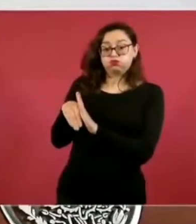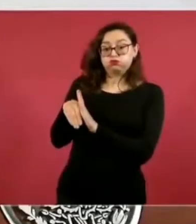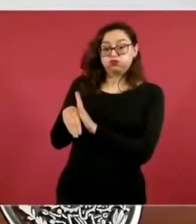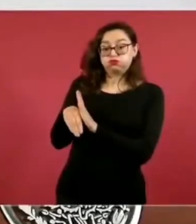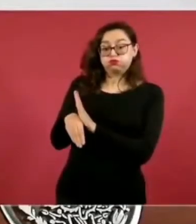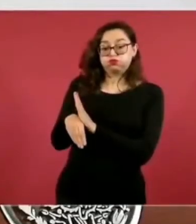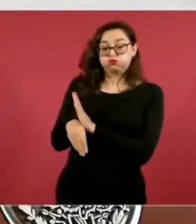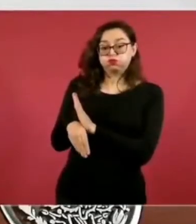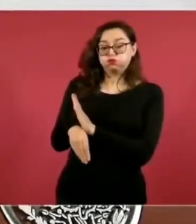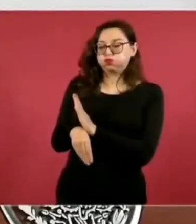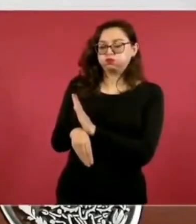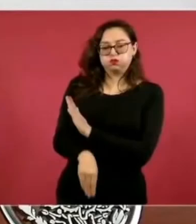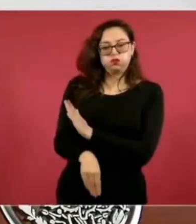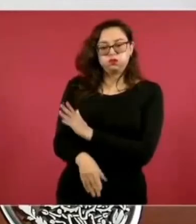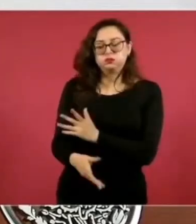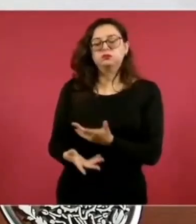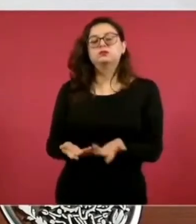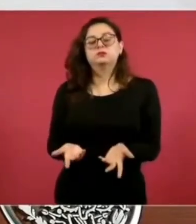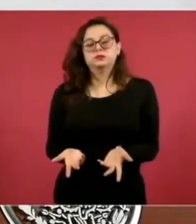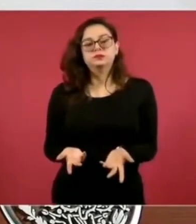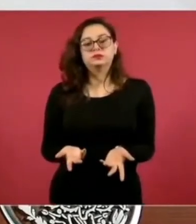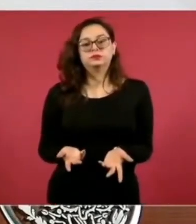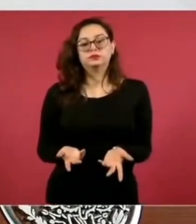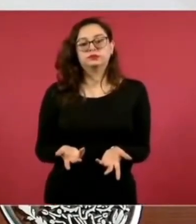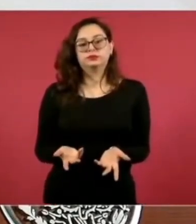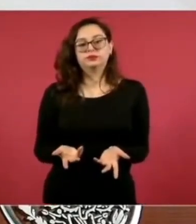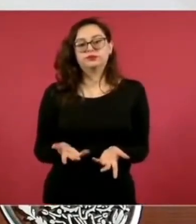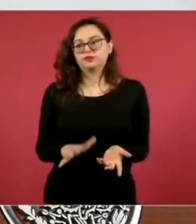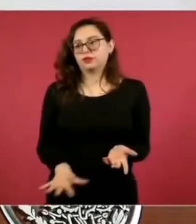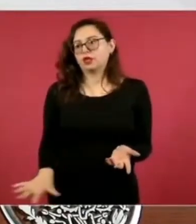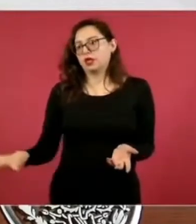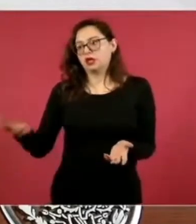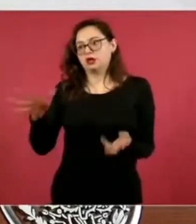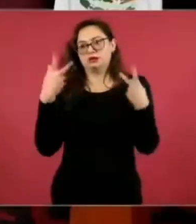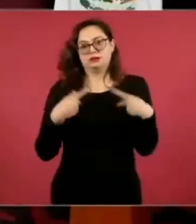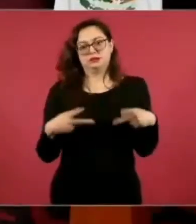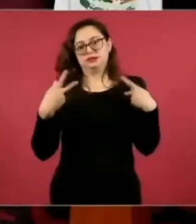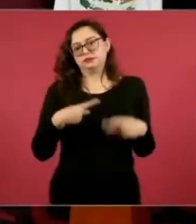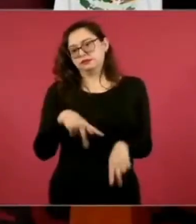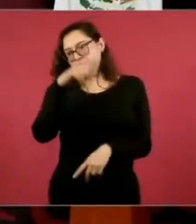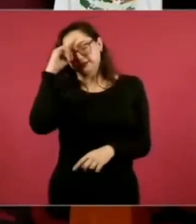a la decadencia, el pueblo dijo basta,